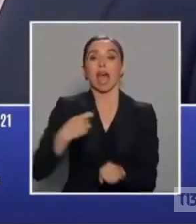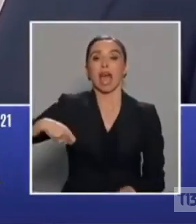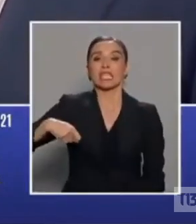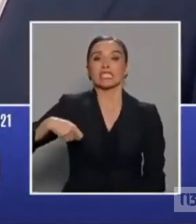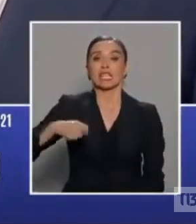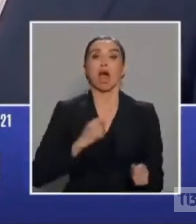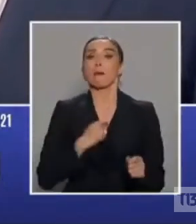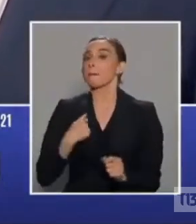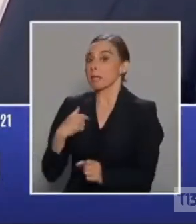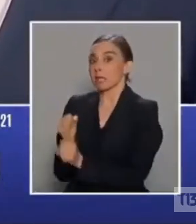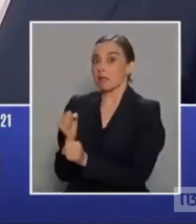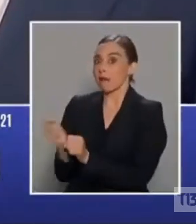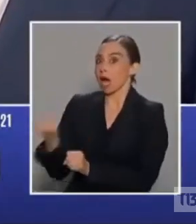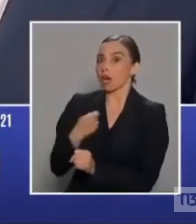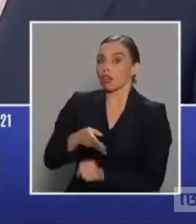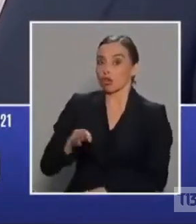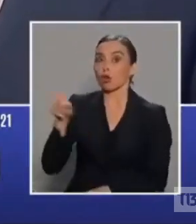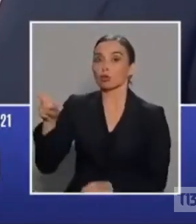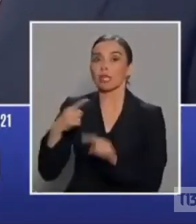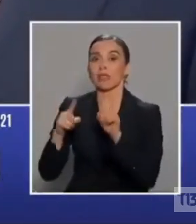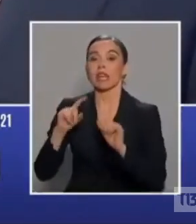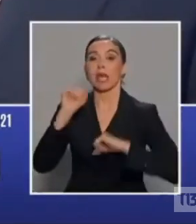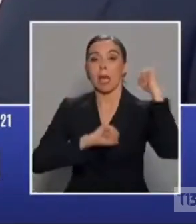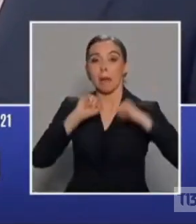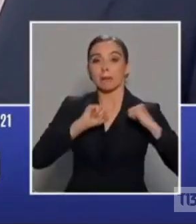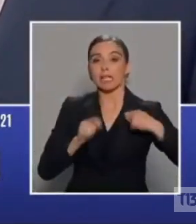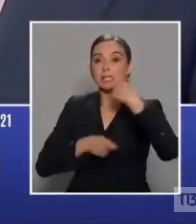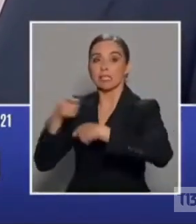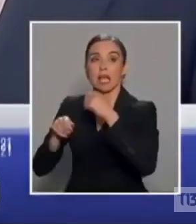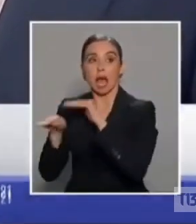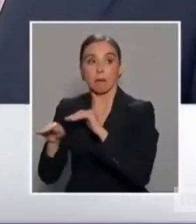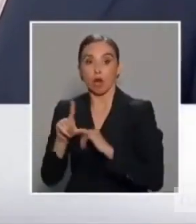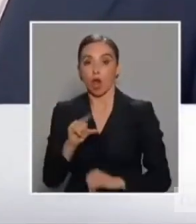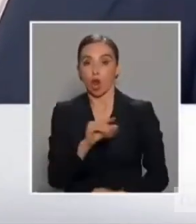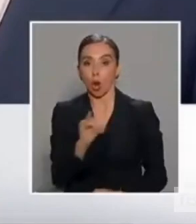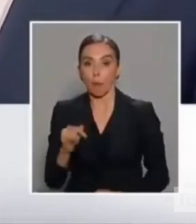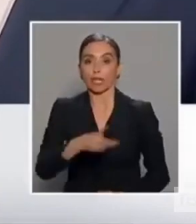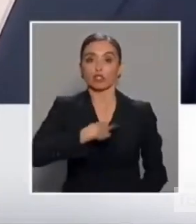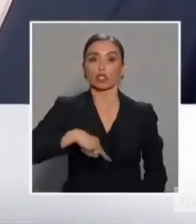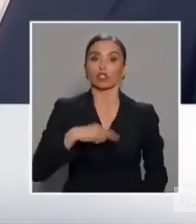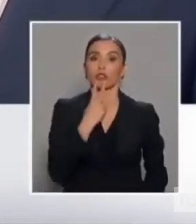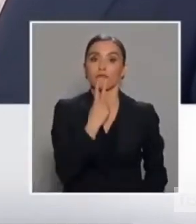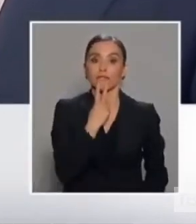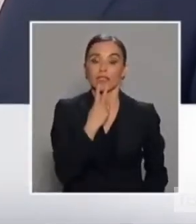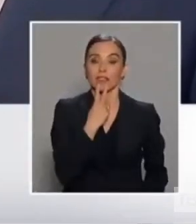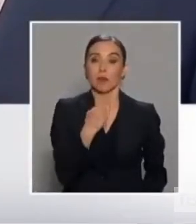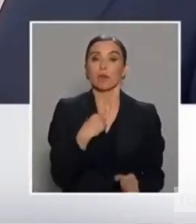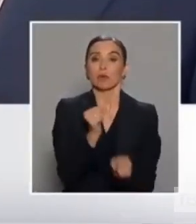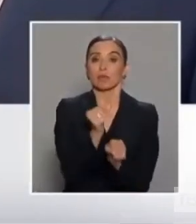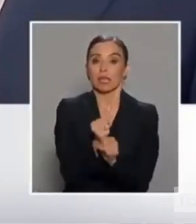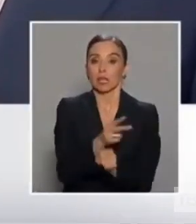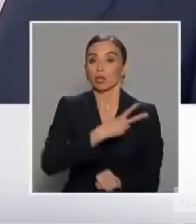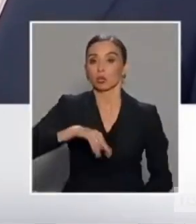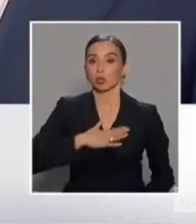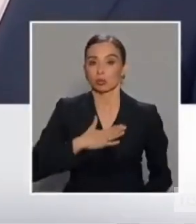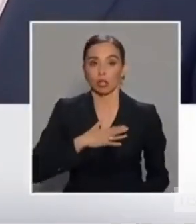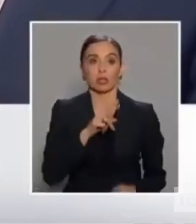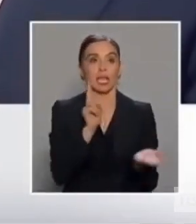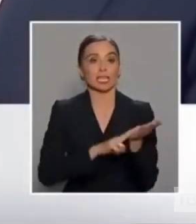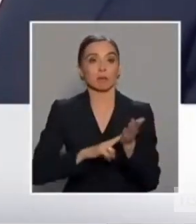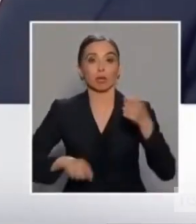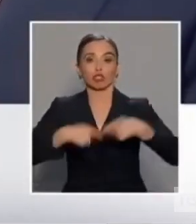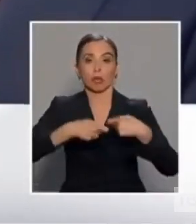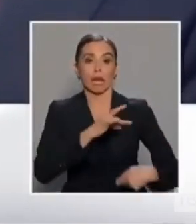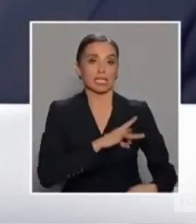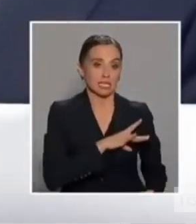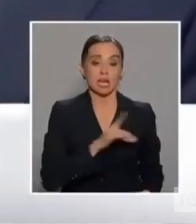mi trabajo. Y a diferencia sí. suya, que recibe trabajo, el apoyo de todas las de empresas peso. Lobistas, nosotros vivimos de lo, que, de lo que hacemos, de nuestro trabajo. De los impuestos y los lo